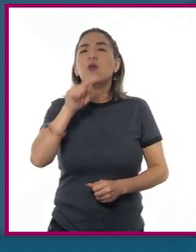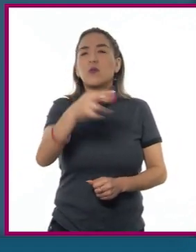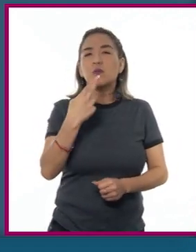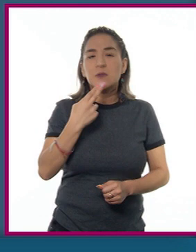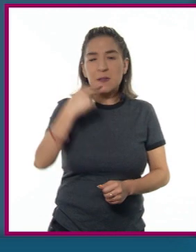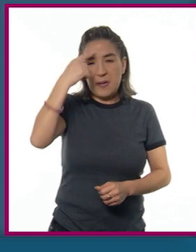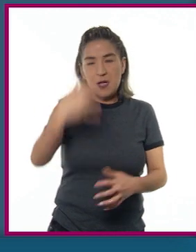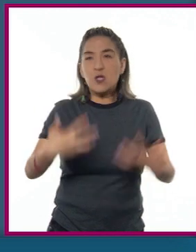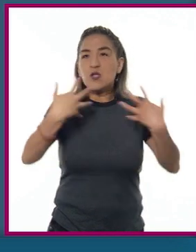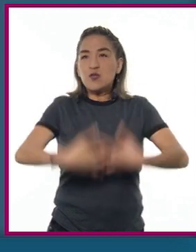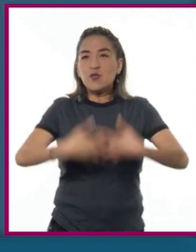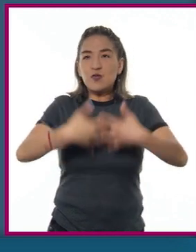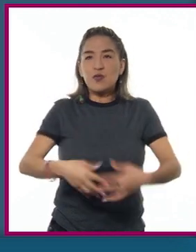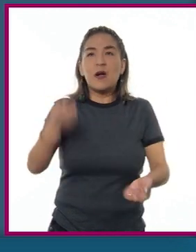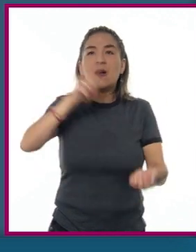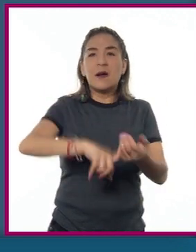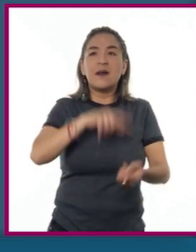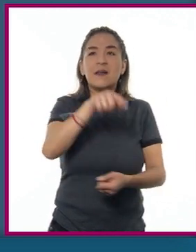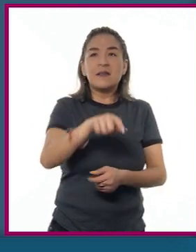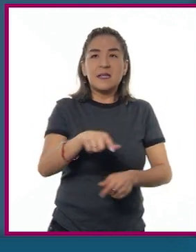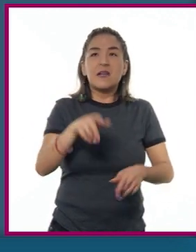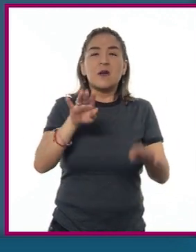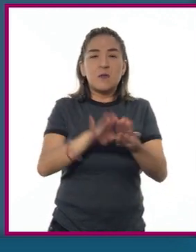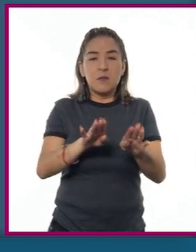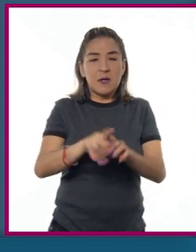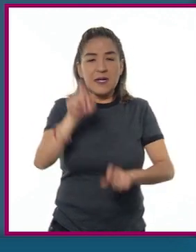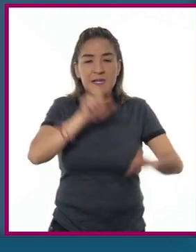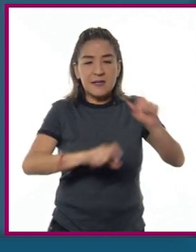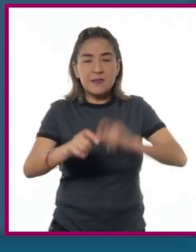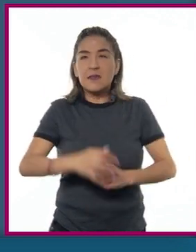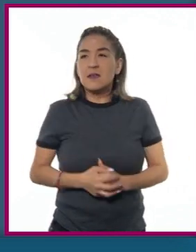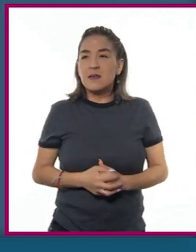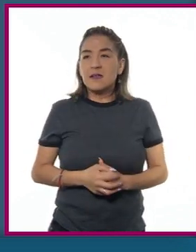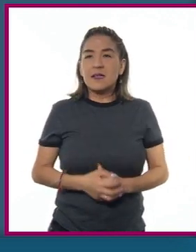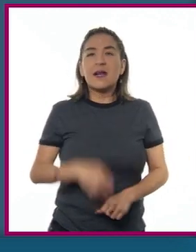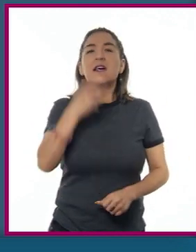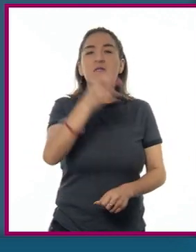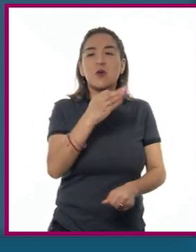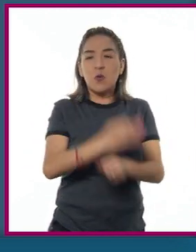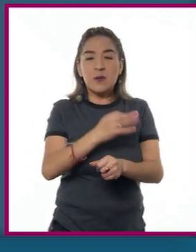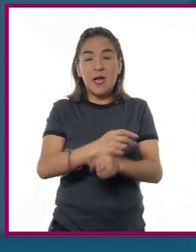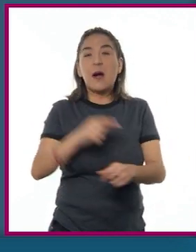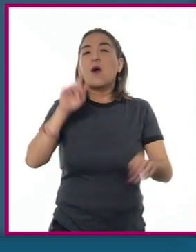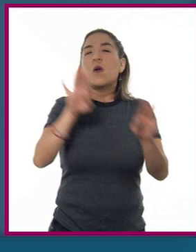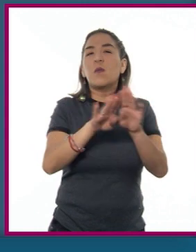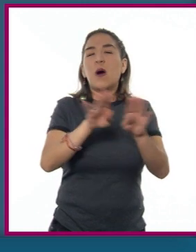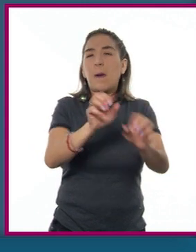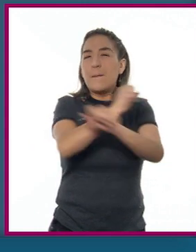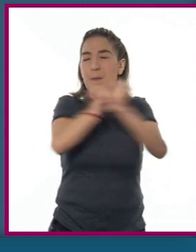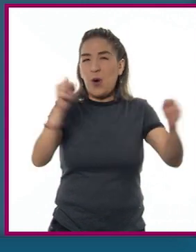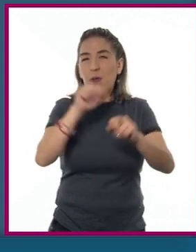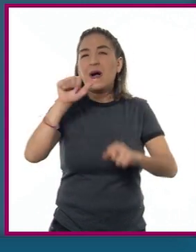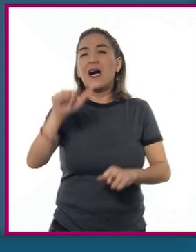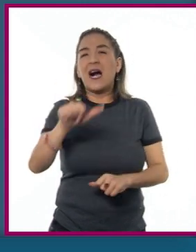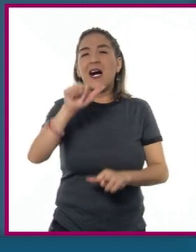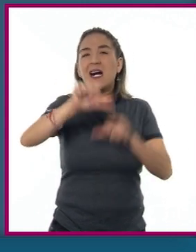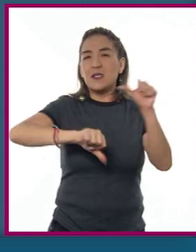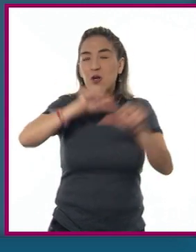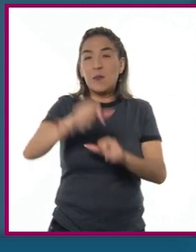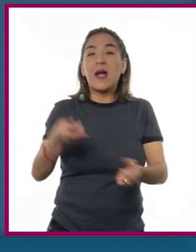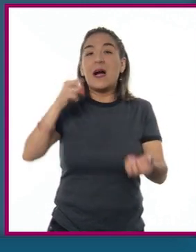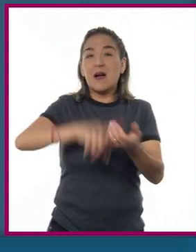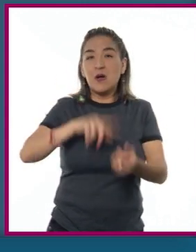las centrales nucleares. Para la construcción de armamento nuclear, como la bomba atómica, se utilizan isótopos de